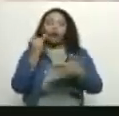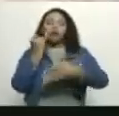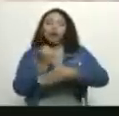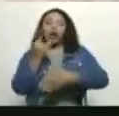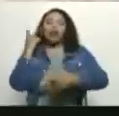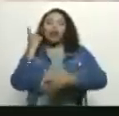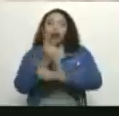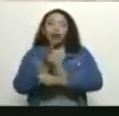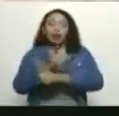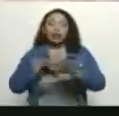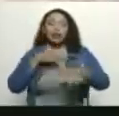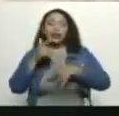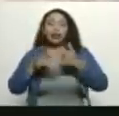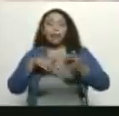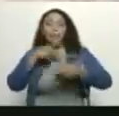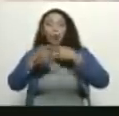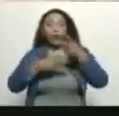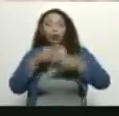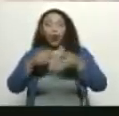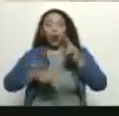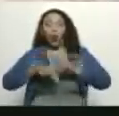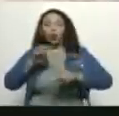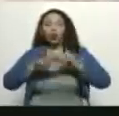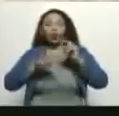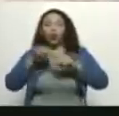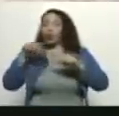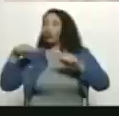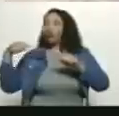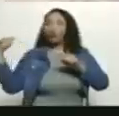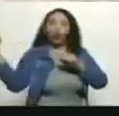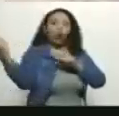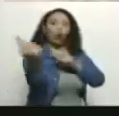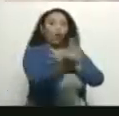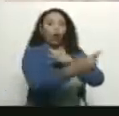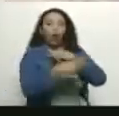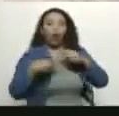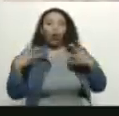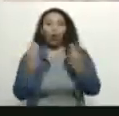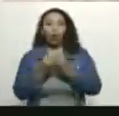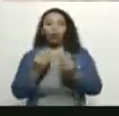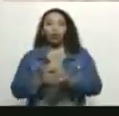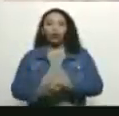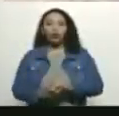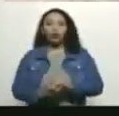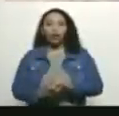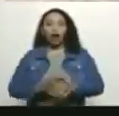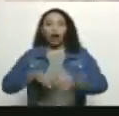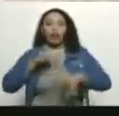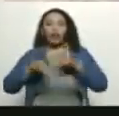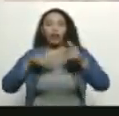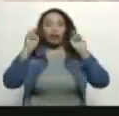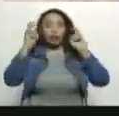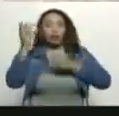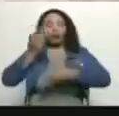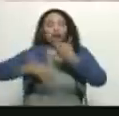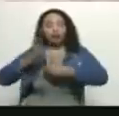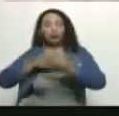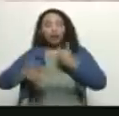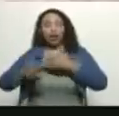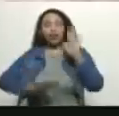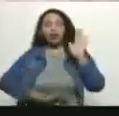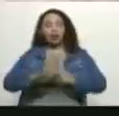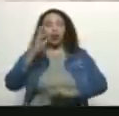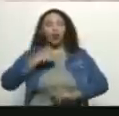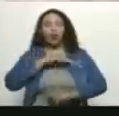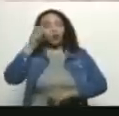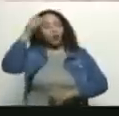con sentido político de construcción colectiva, con acciones verdaderas traducidas en cooperación para el desarrollo de